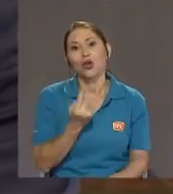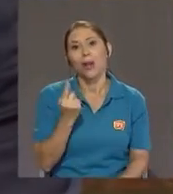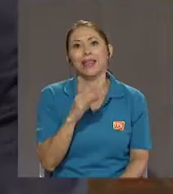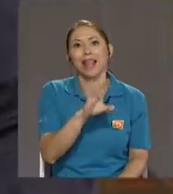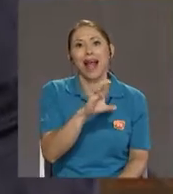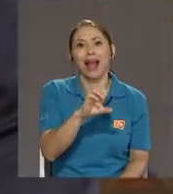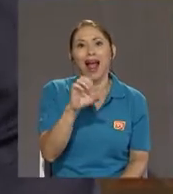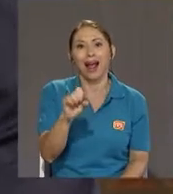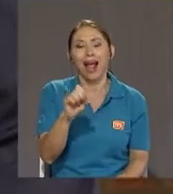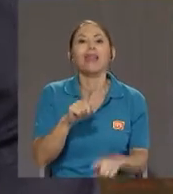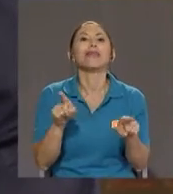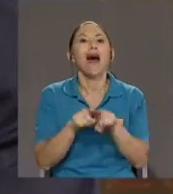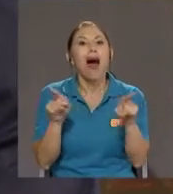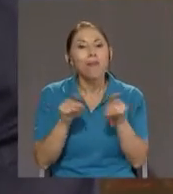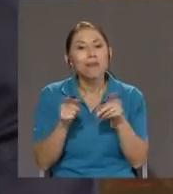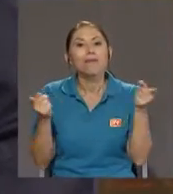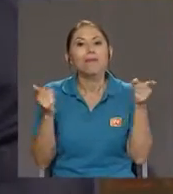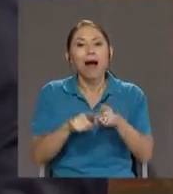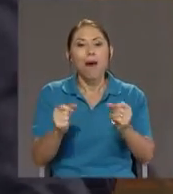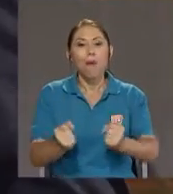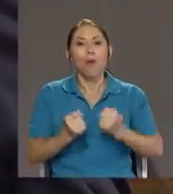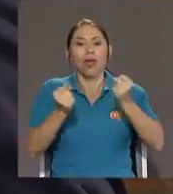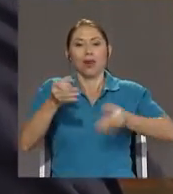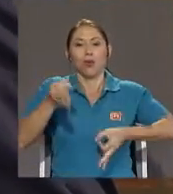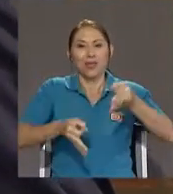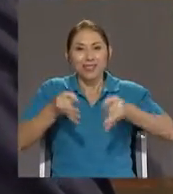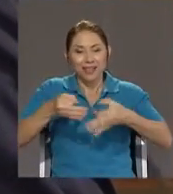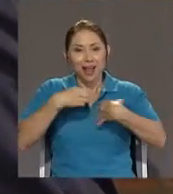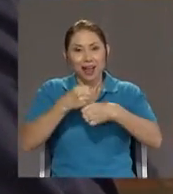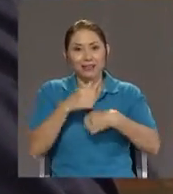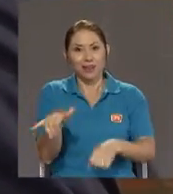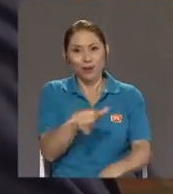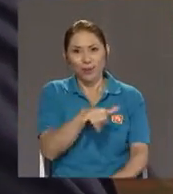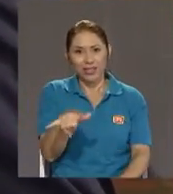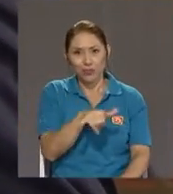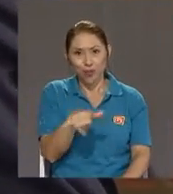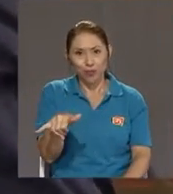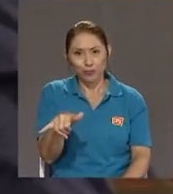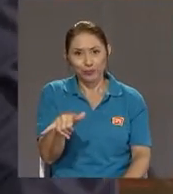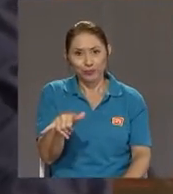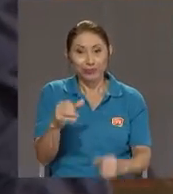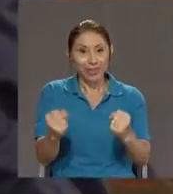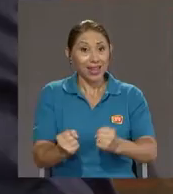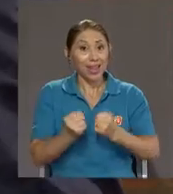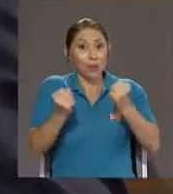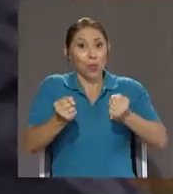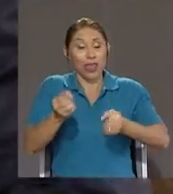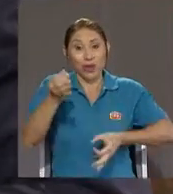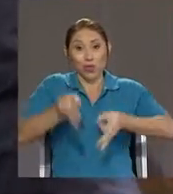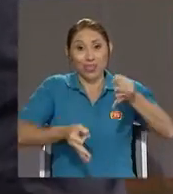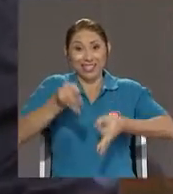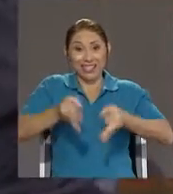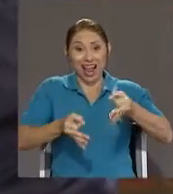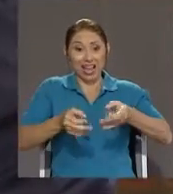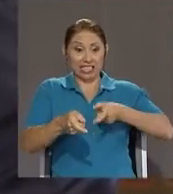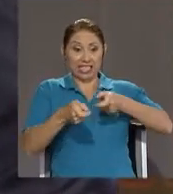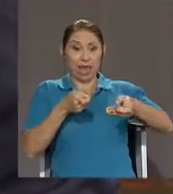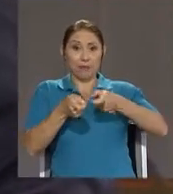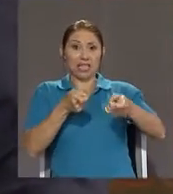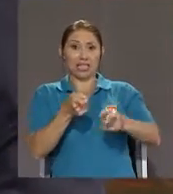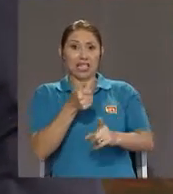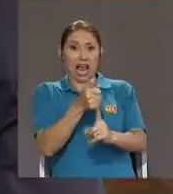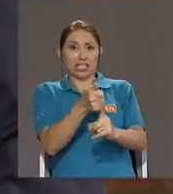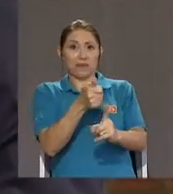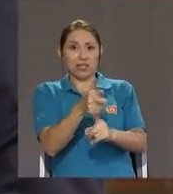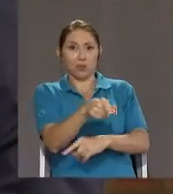El Poder Judicial hace lo mismo. El Poder Judicial, como se administra a sí mismo y decide cómo es que tienen